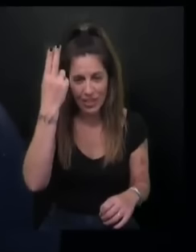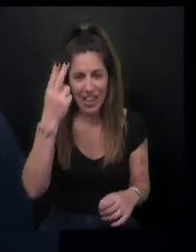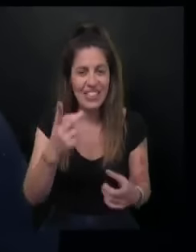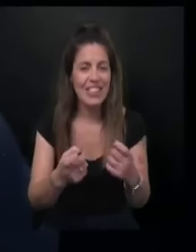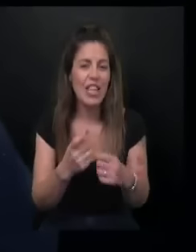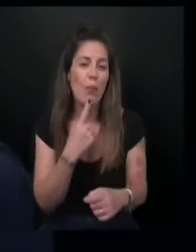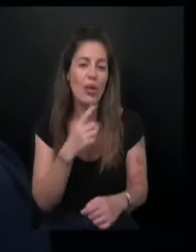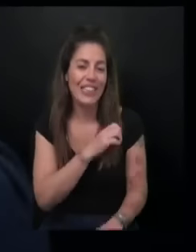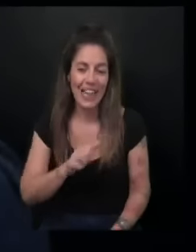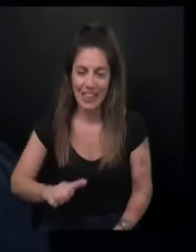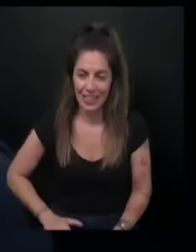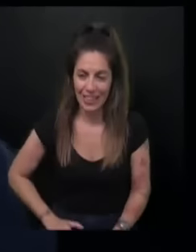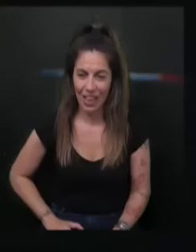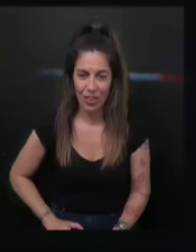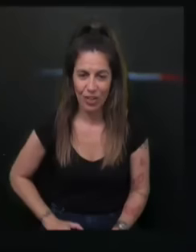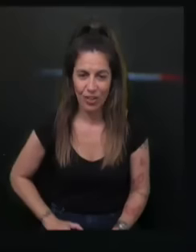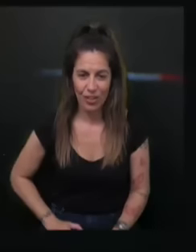políticas de